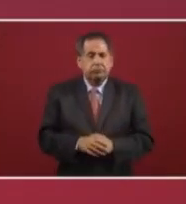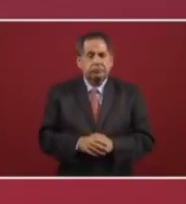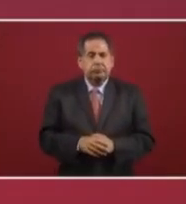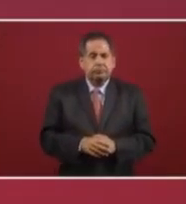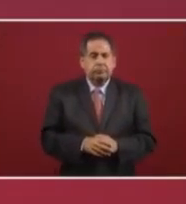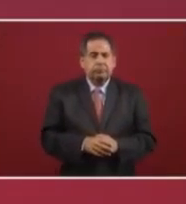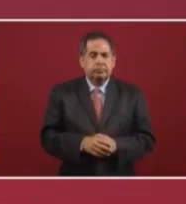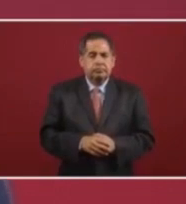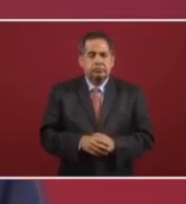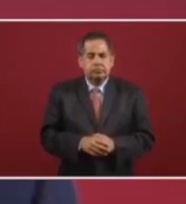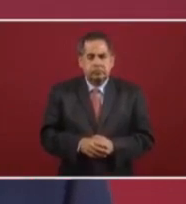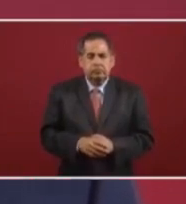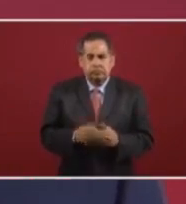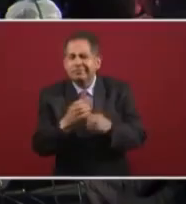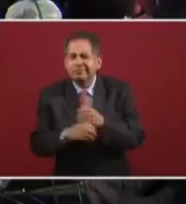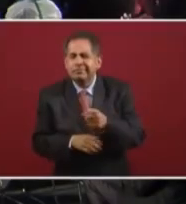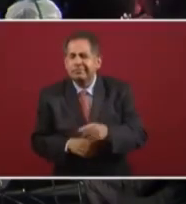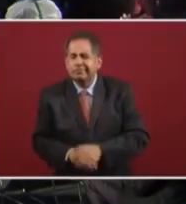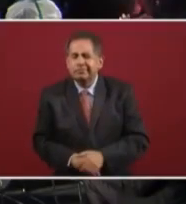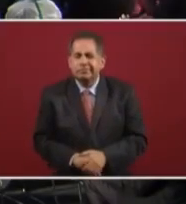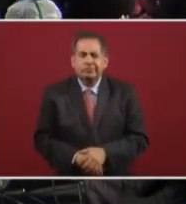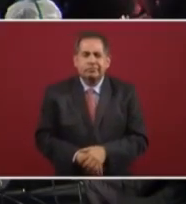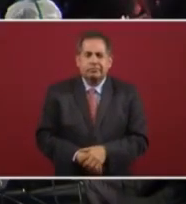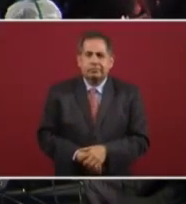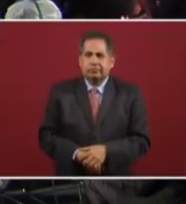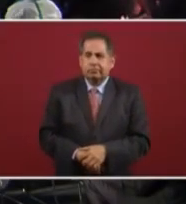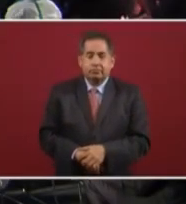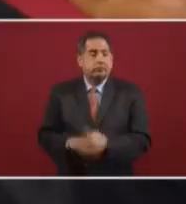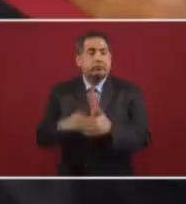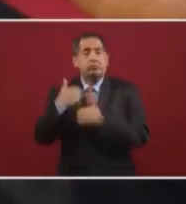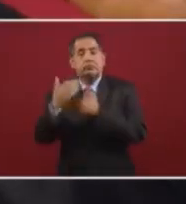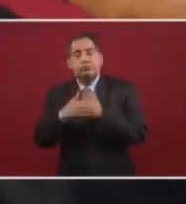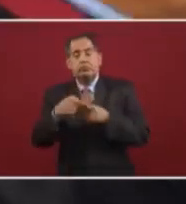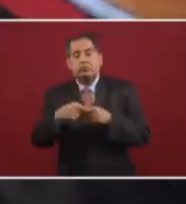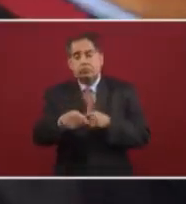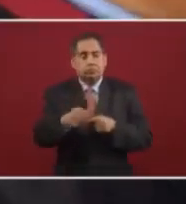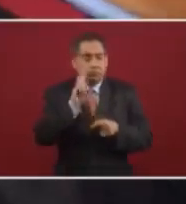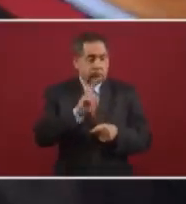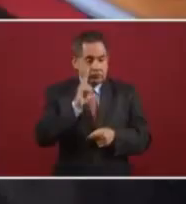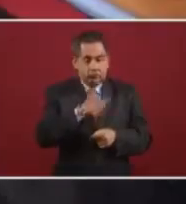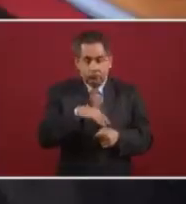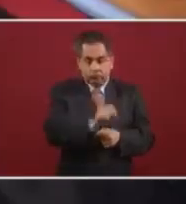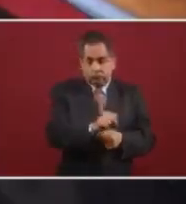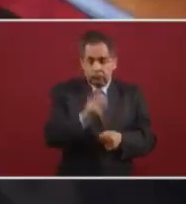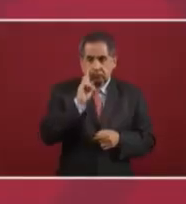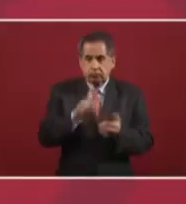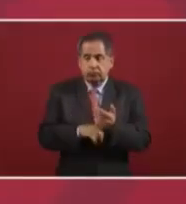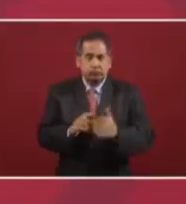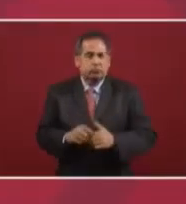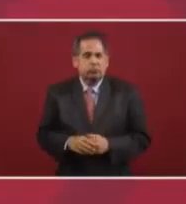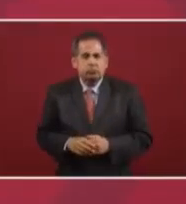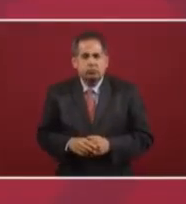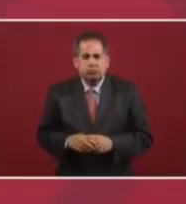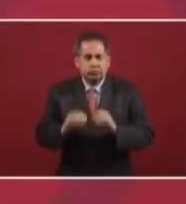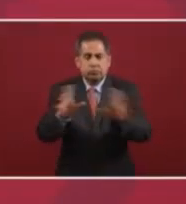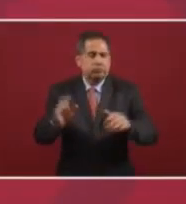la posible muerte de mucha gente. Sobre si en los próximos días van a volver a intentar agarrar a Ovidio o... Sí,